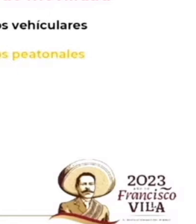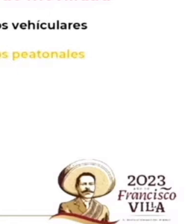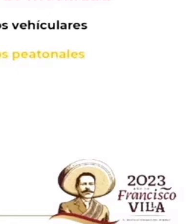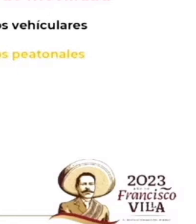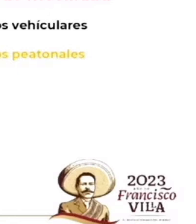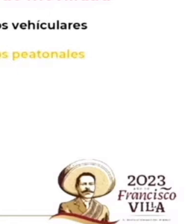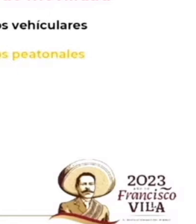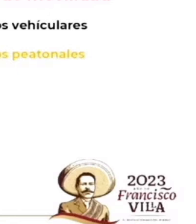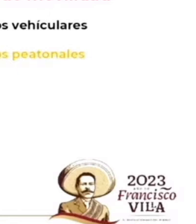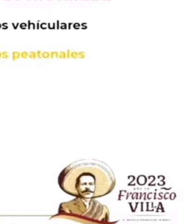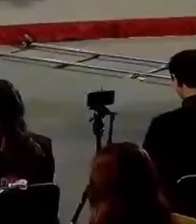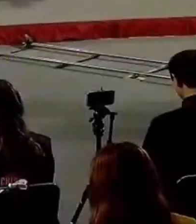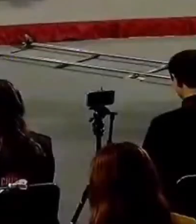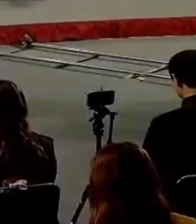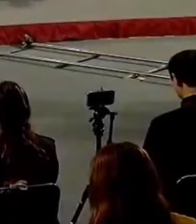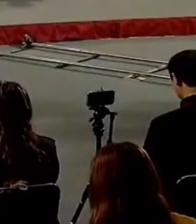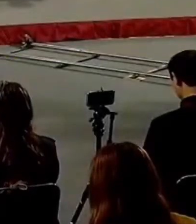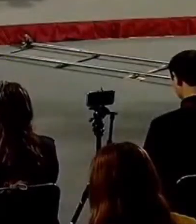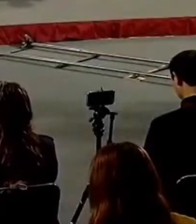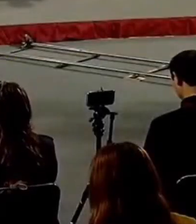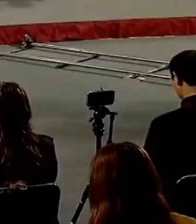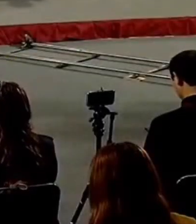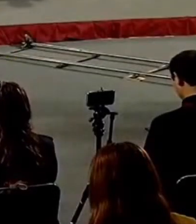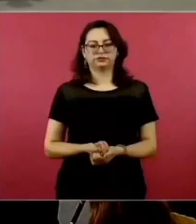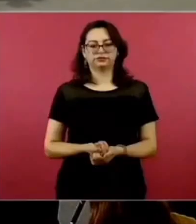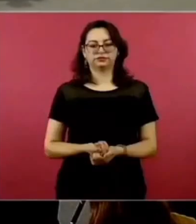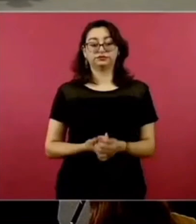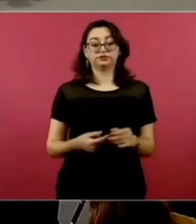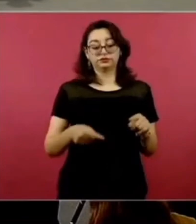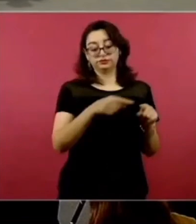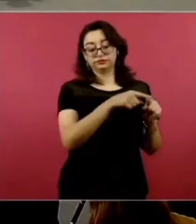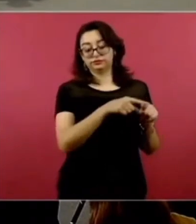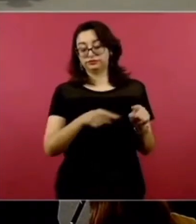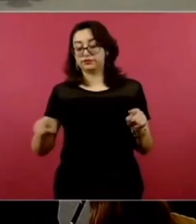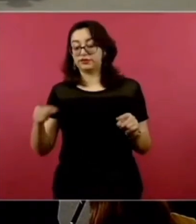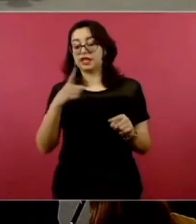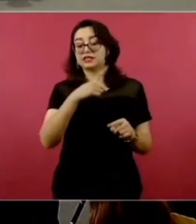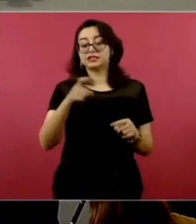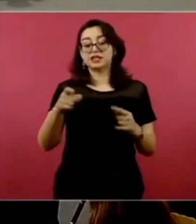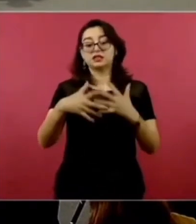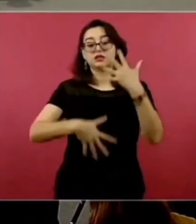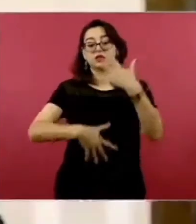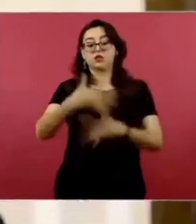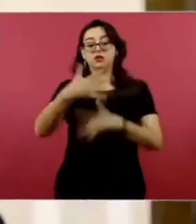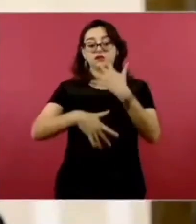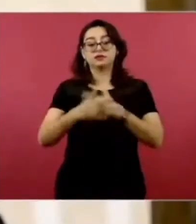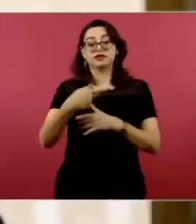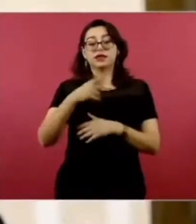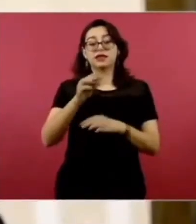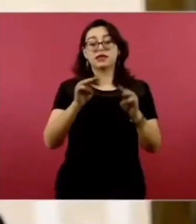de pasajeros. Es decir, vamos a construir 115 kilómetros de vía en un